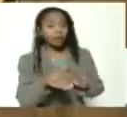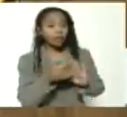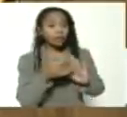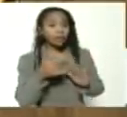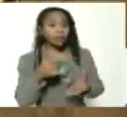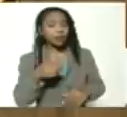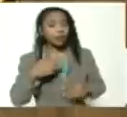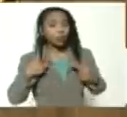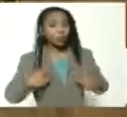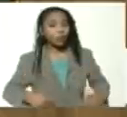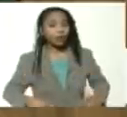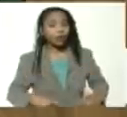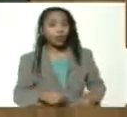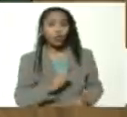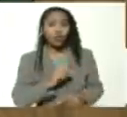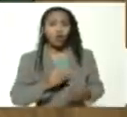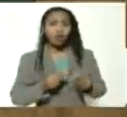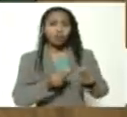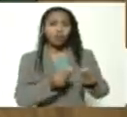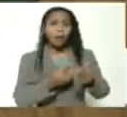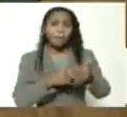paso. ¿Por qué?